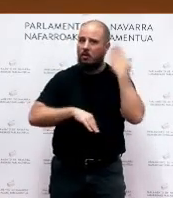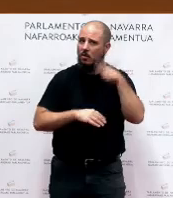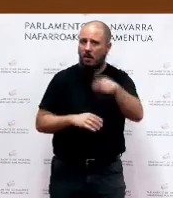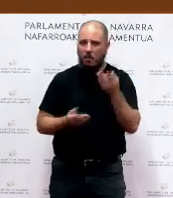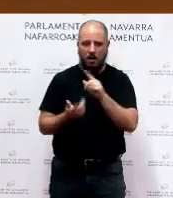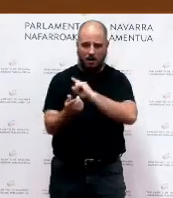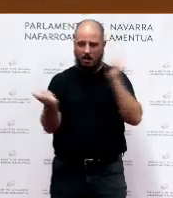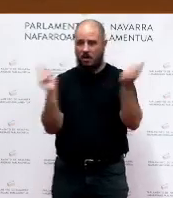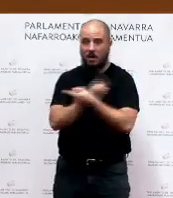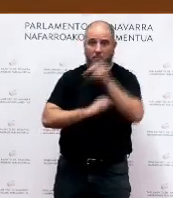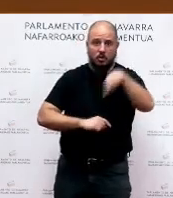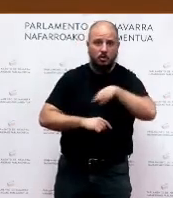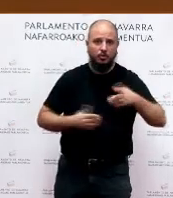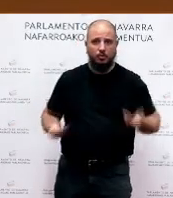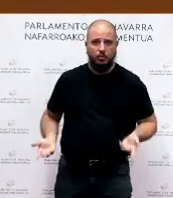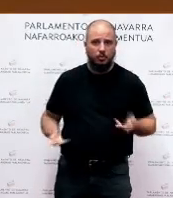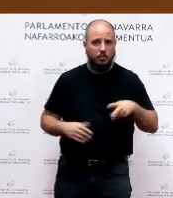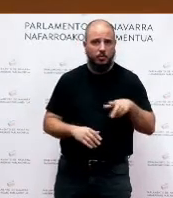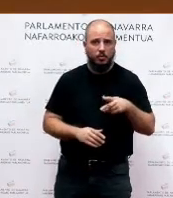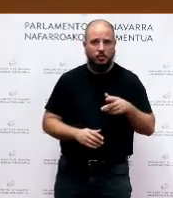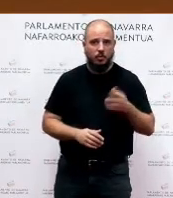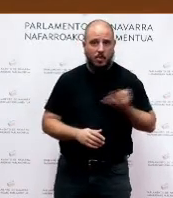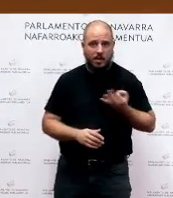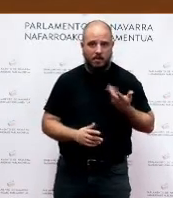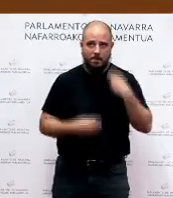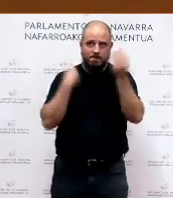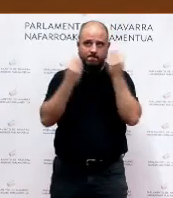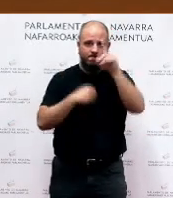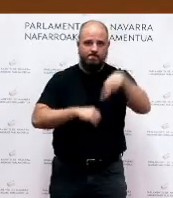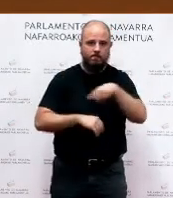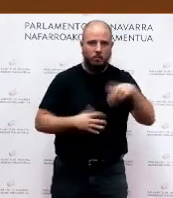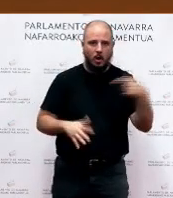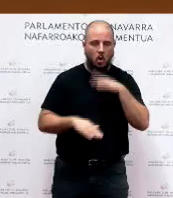¿No merece una reflexión? ¿Van a seguir echando la culpa a todos menos